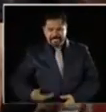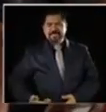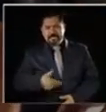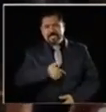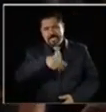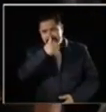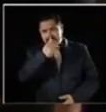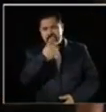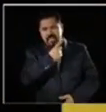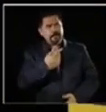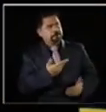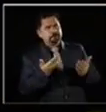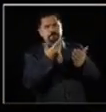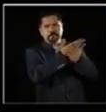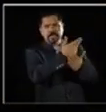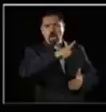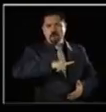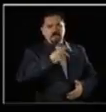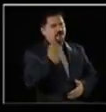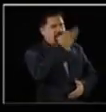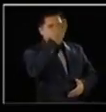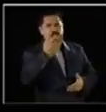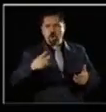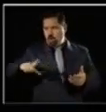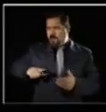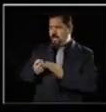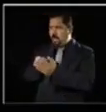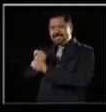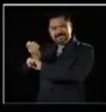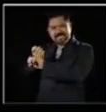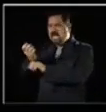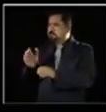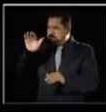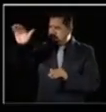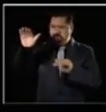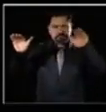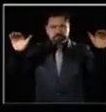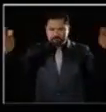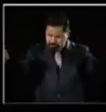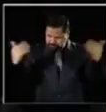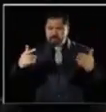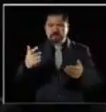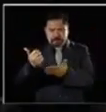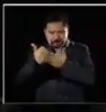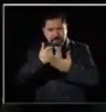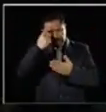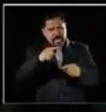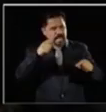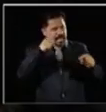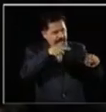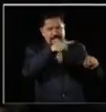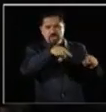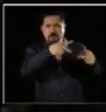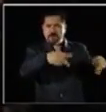y al gobierno estatal y hacer, en el marco de sus atribuciones, también lo que tenga que hacer para castigar a los que venden drogas, a los que